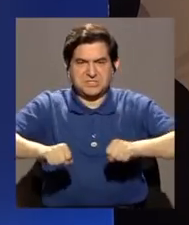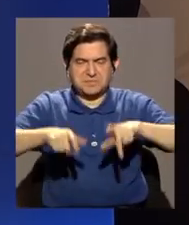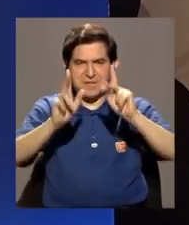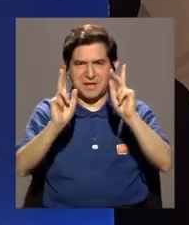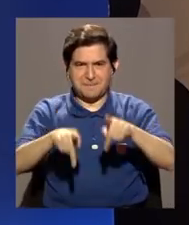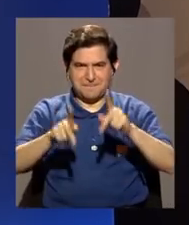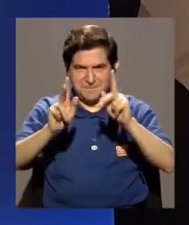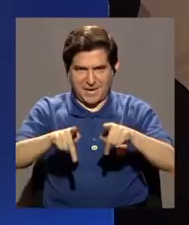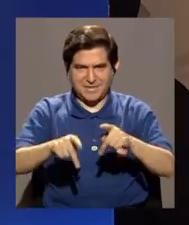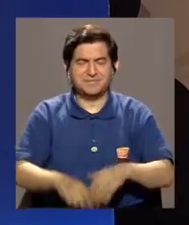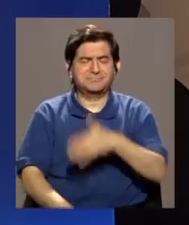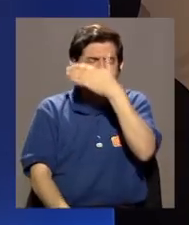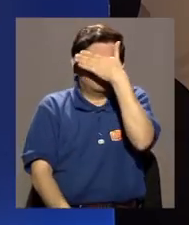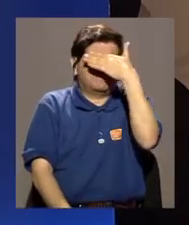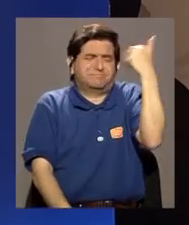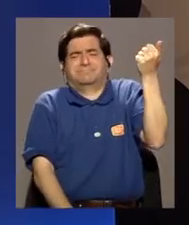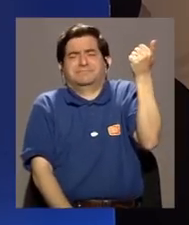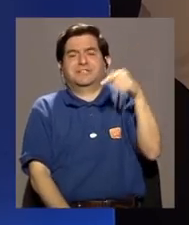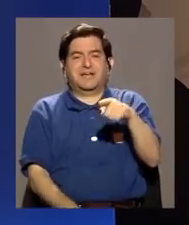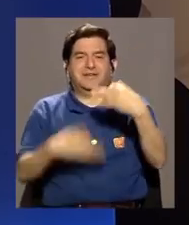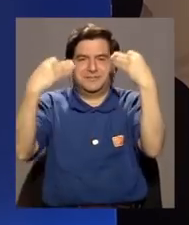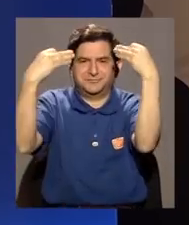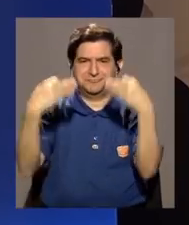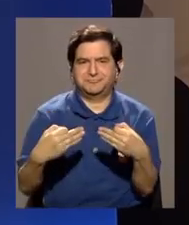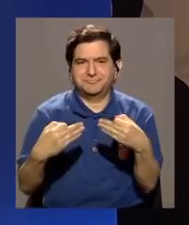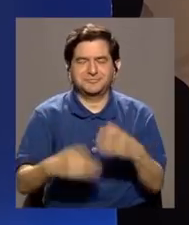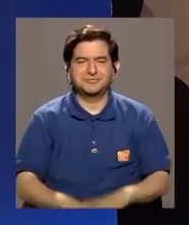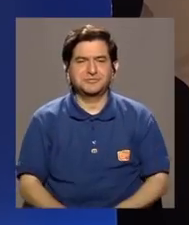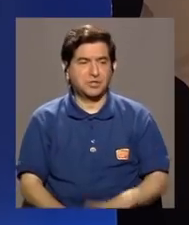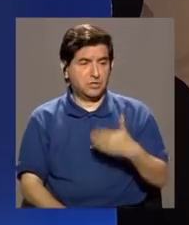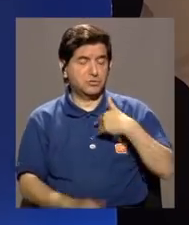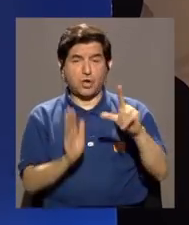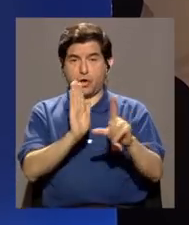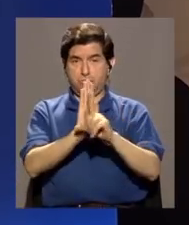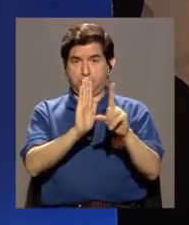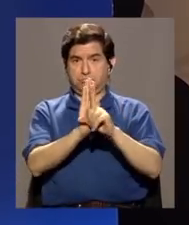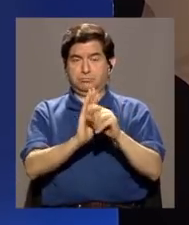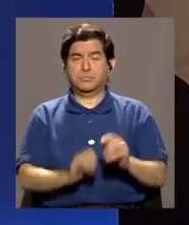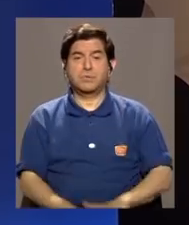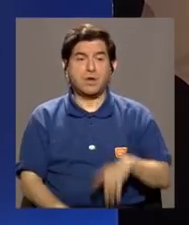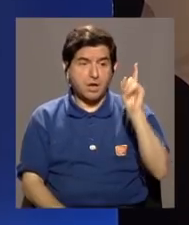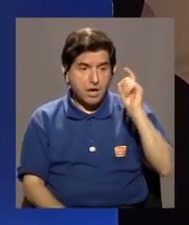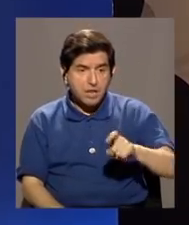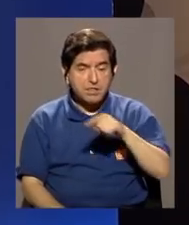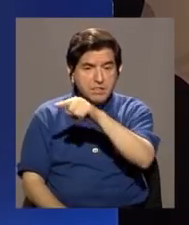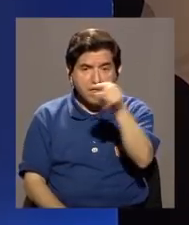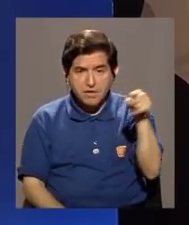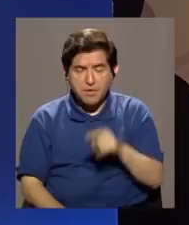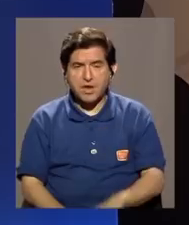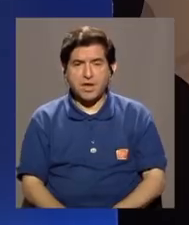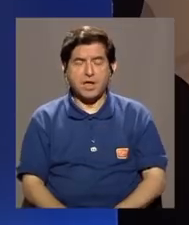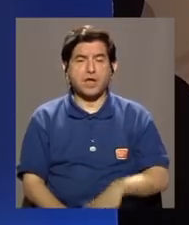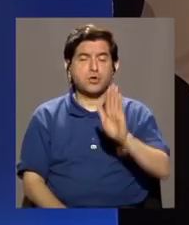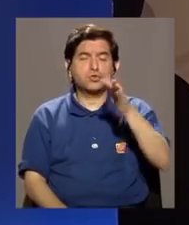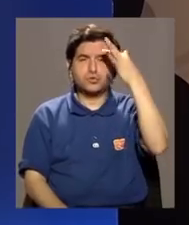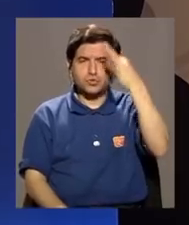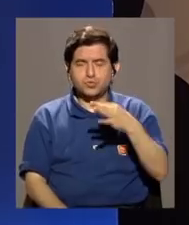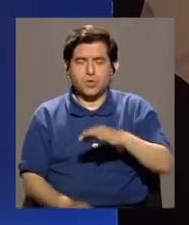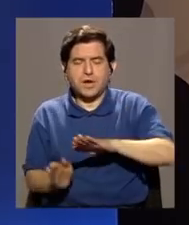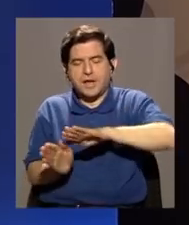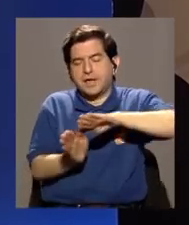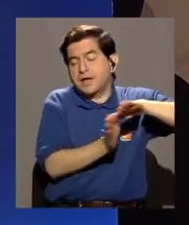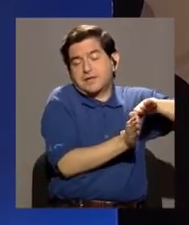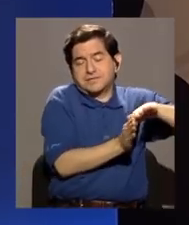esas personas olvidan que para tomar decisiones existen leyes y que deberían de dejar el maletín de sus